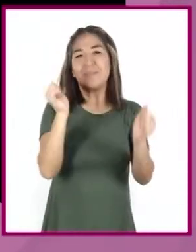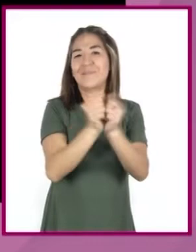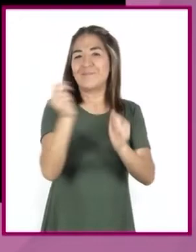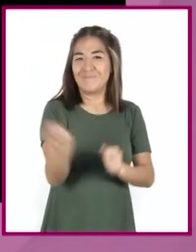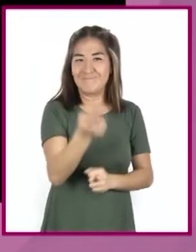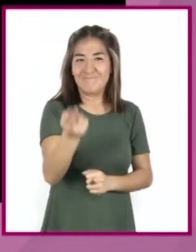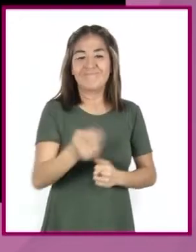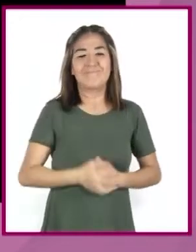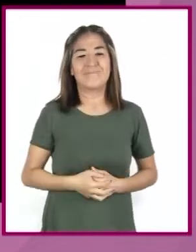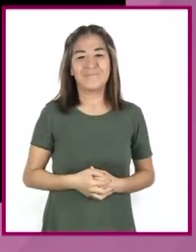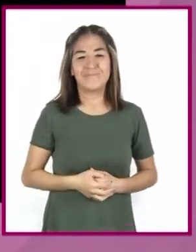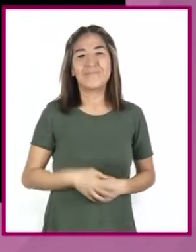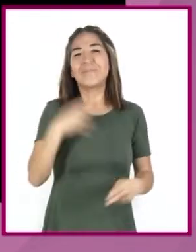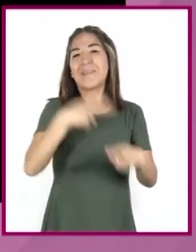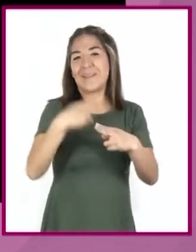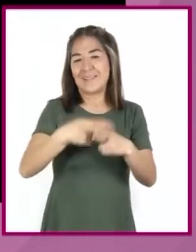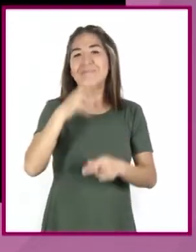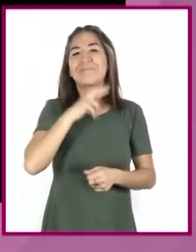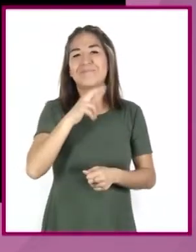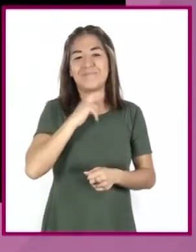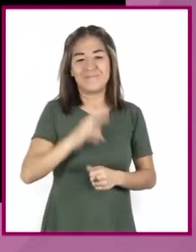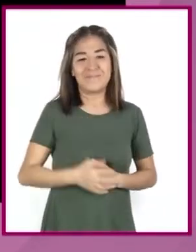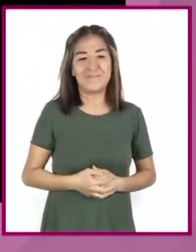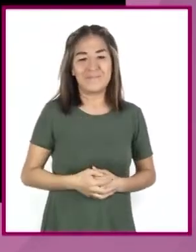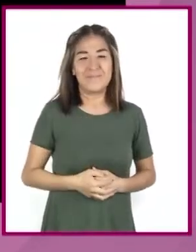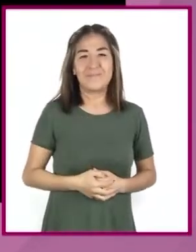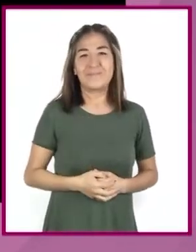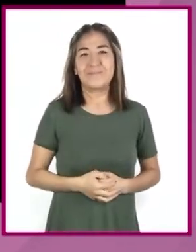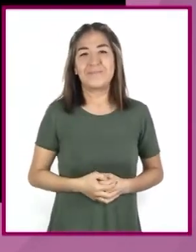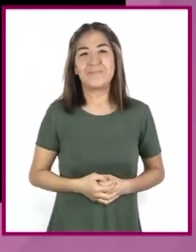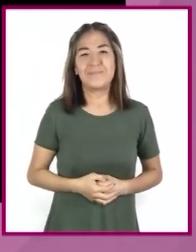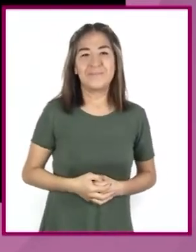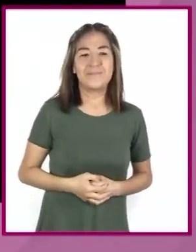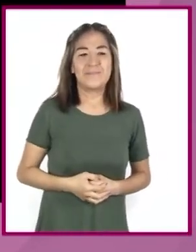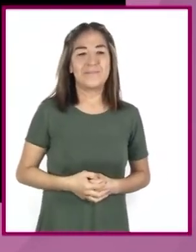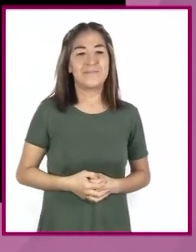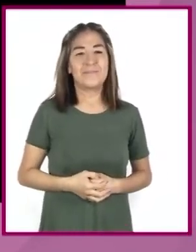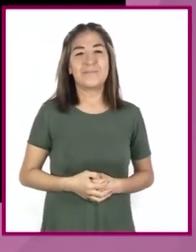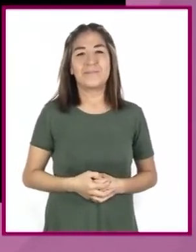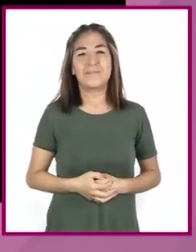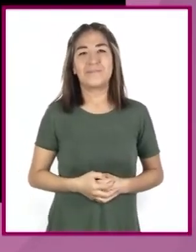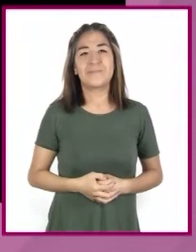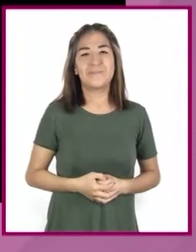ustedes. ¡Hasta la próxima! ¡Hasta la próxima!